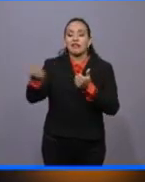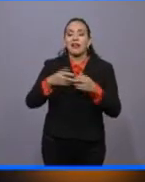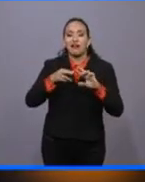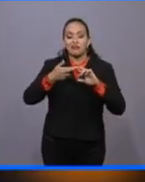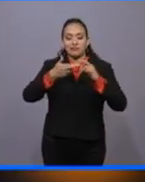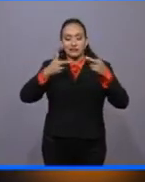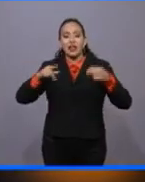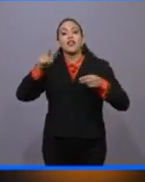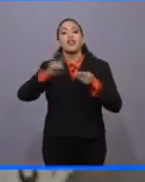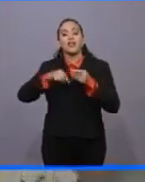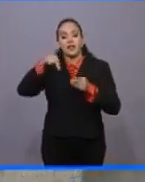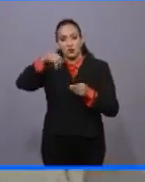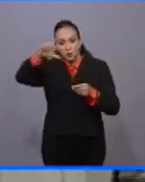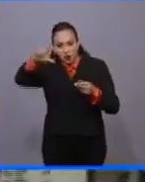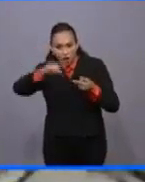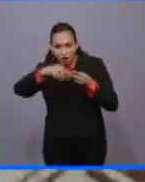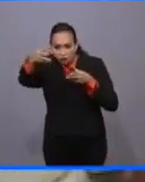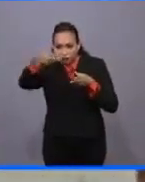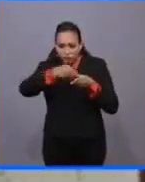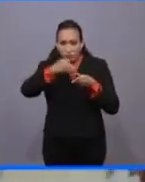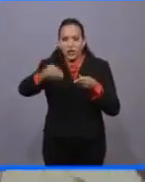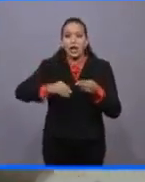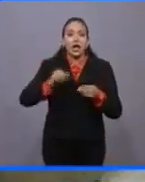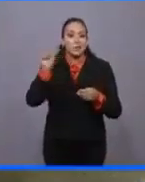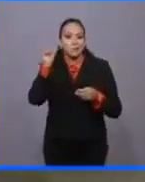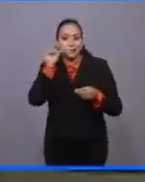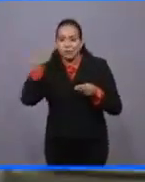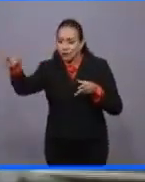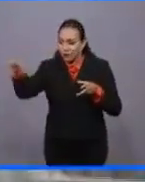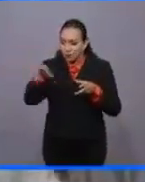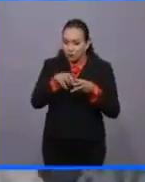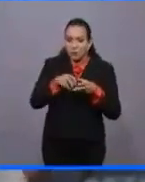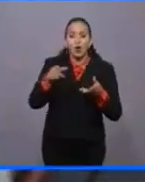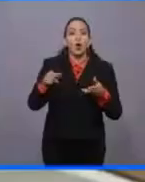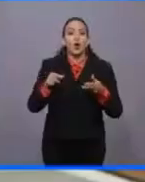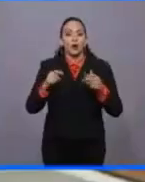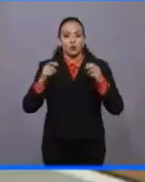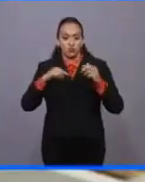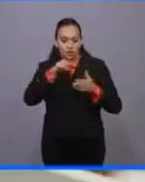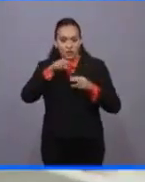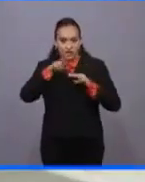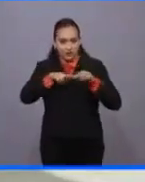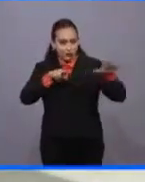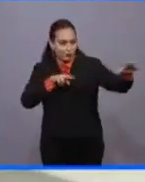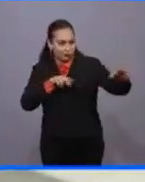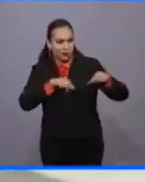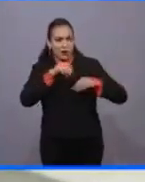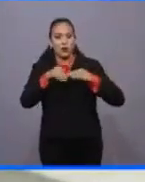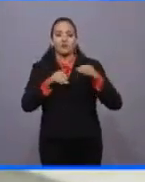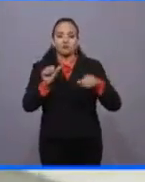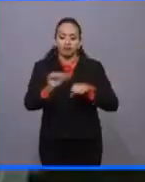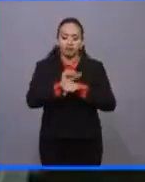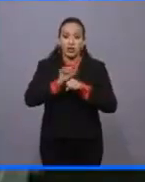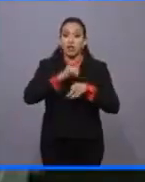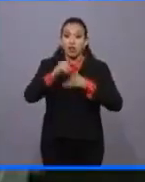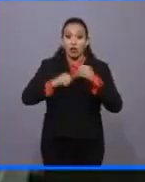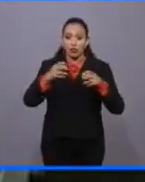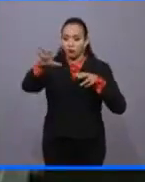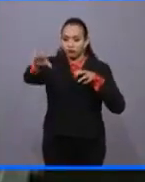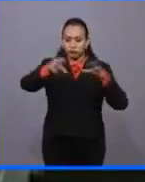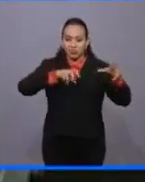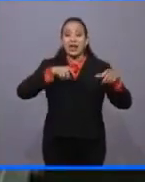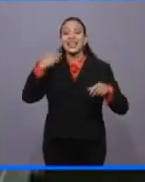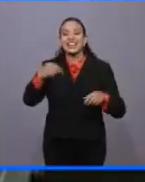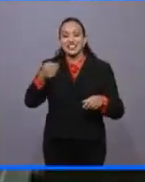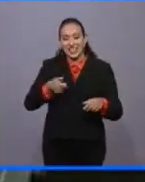y asientos de Querétaro. Este fue un ejemplo de lo que en materia económica se conoce como cadenas de valor. De